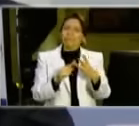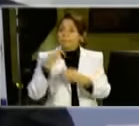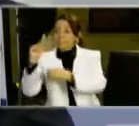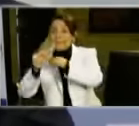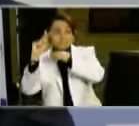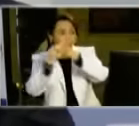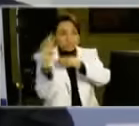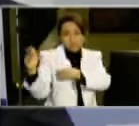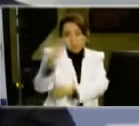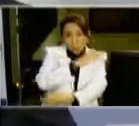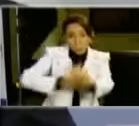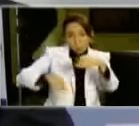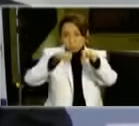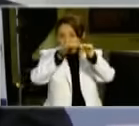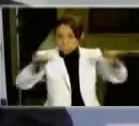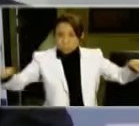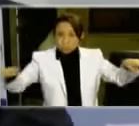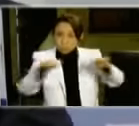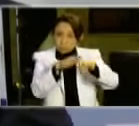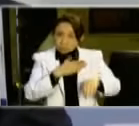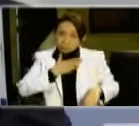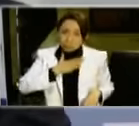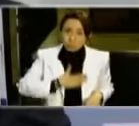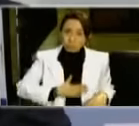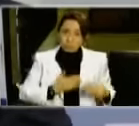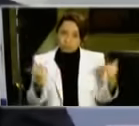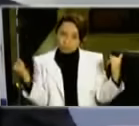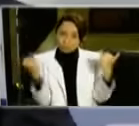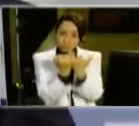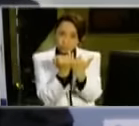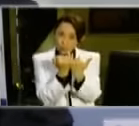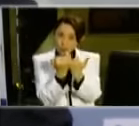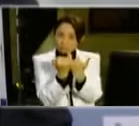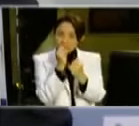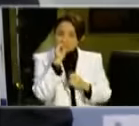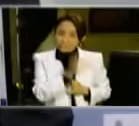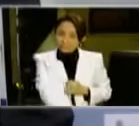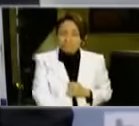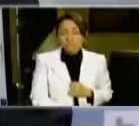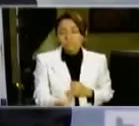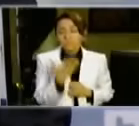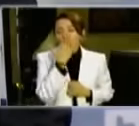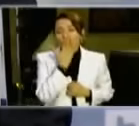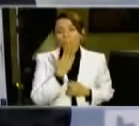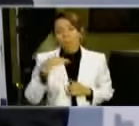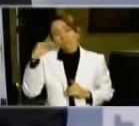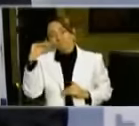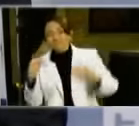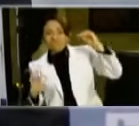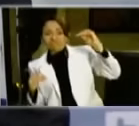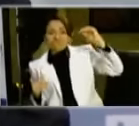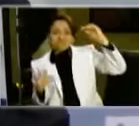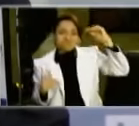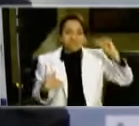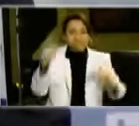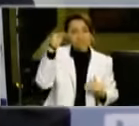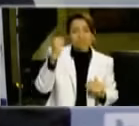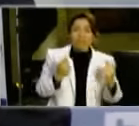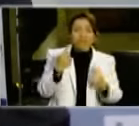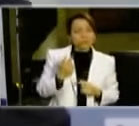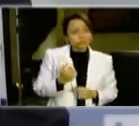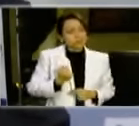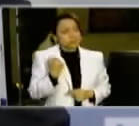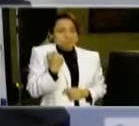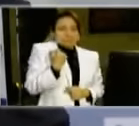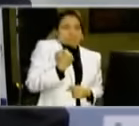La integración supone una cierta compensación de los países de más peso a los de menos peso. A nosotros,